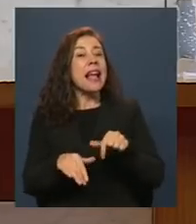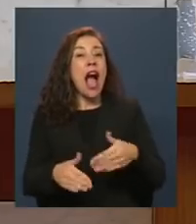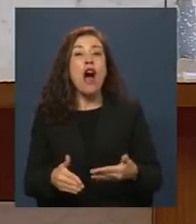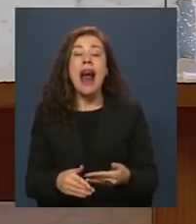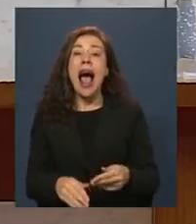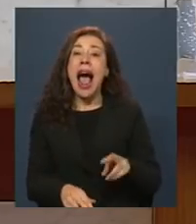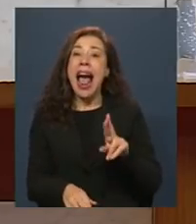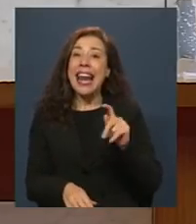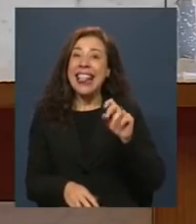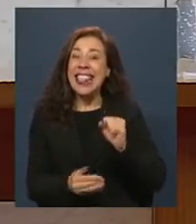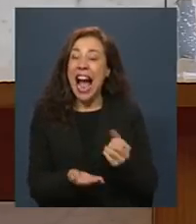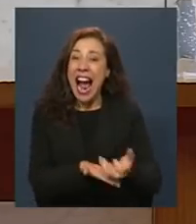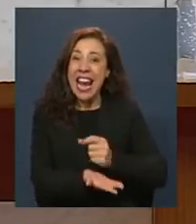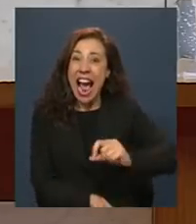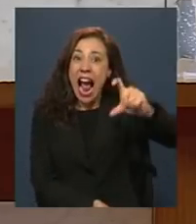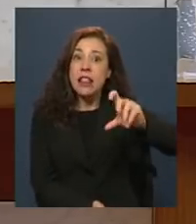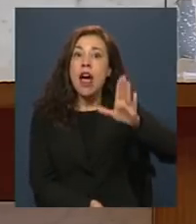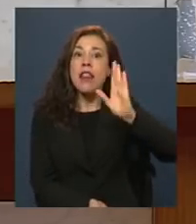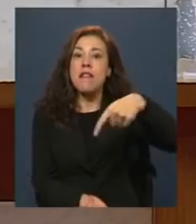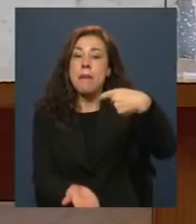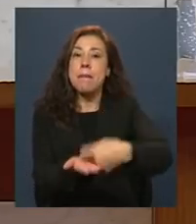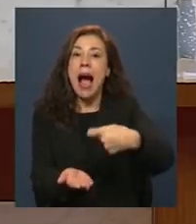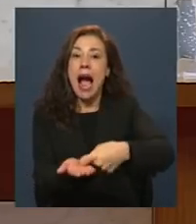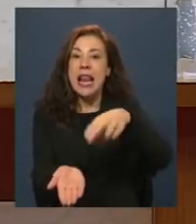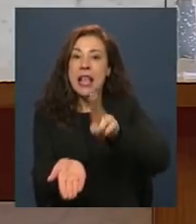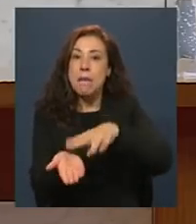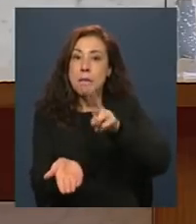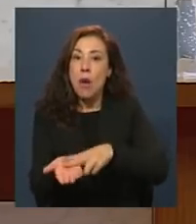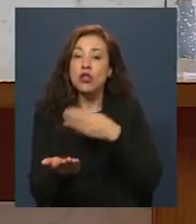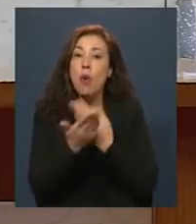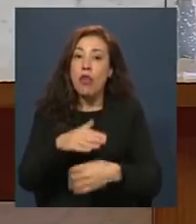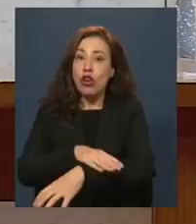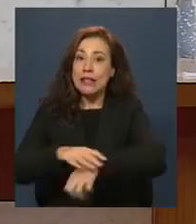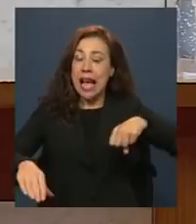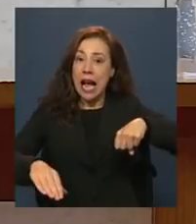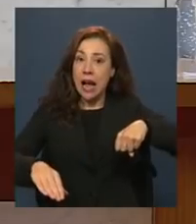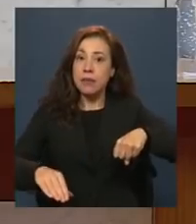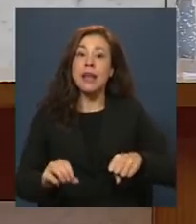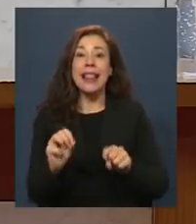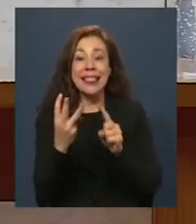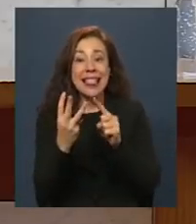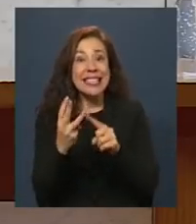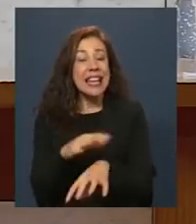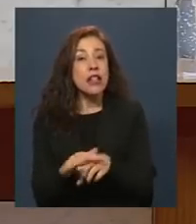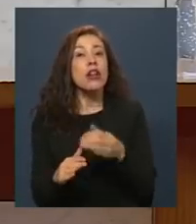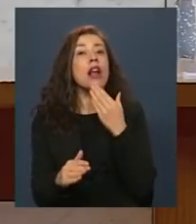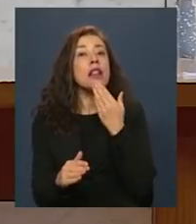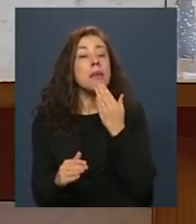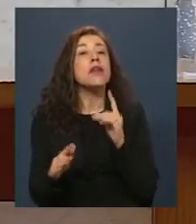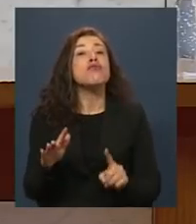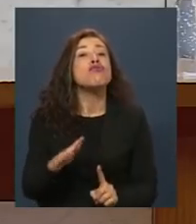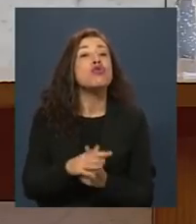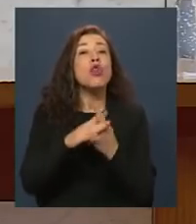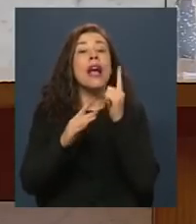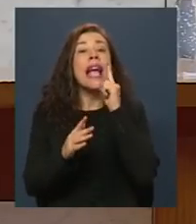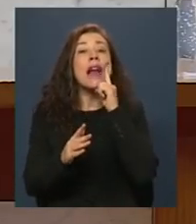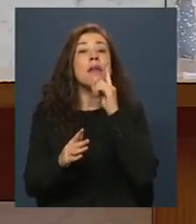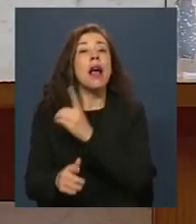rentas debían pagar impuesto por ese retiro. El tercer retiro, al igual que el primero, surgió como una moción